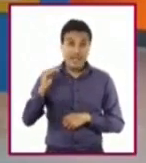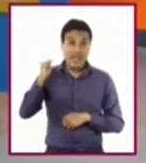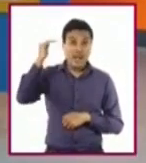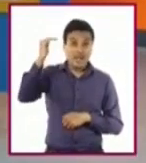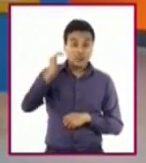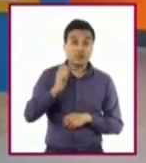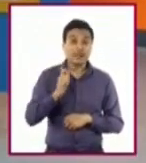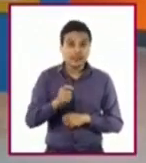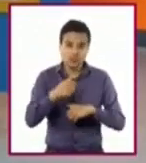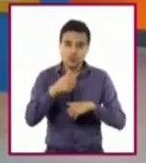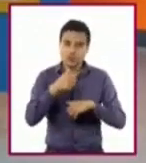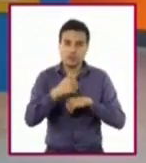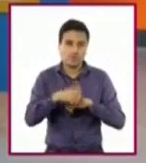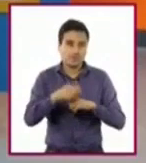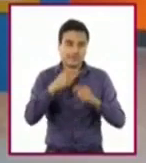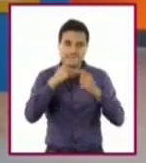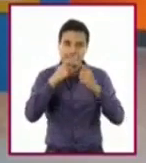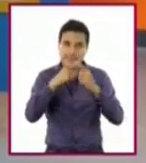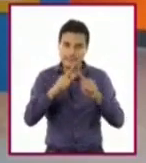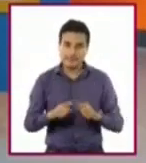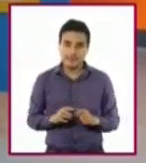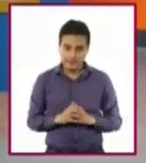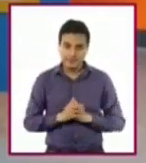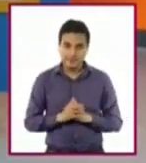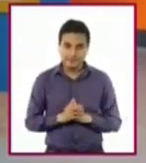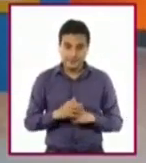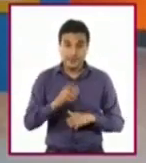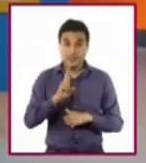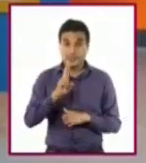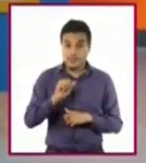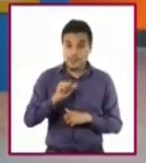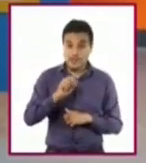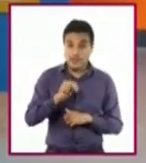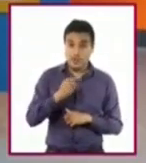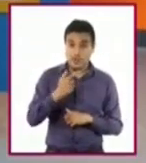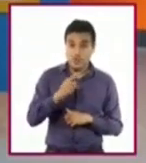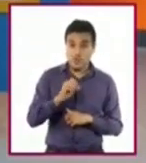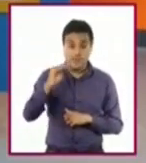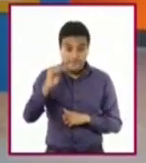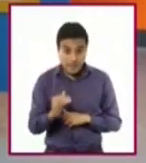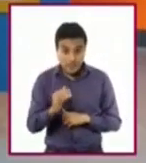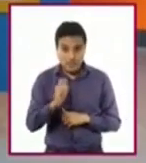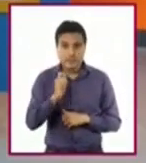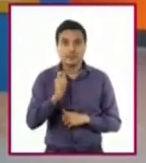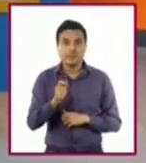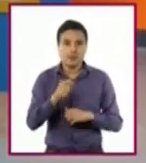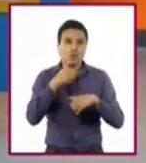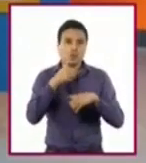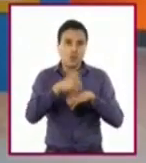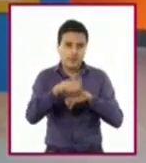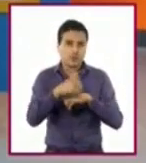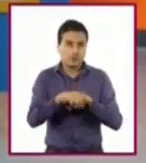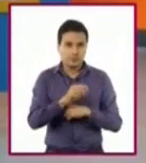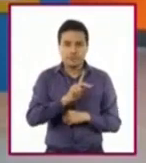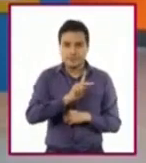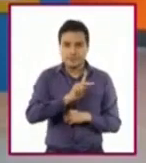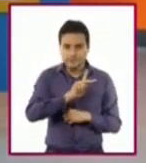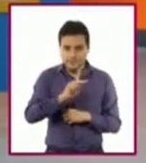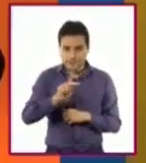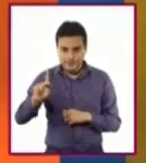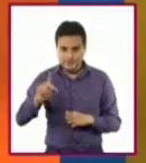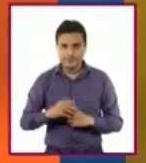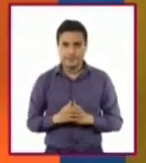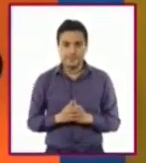muy distintos entre sí en cambio un rango bajo indica que los datos son muy parecidos entre sí